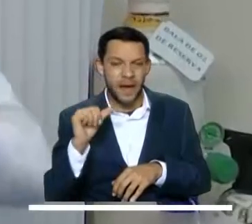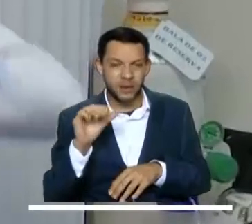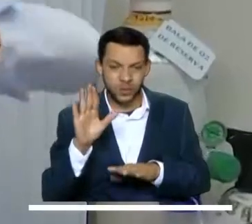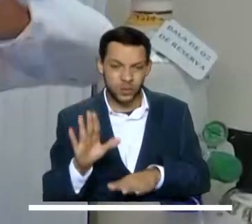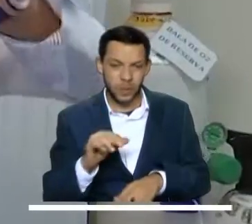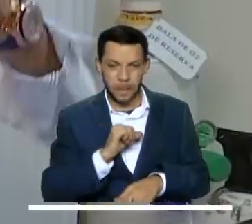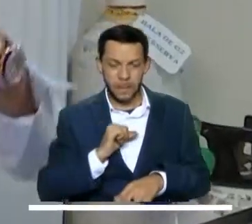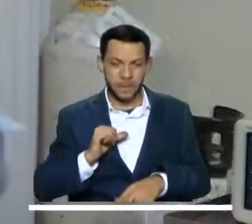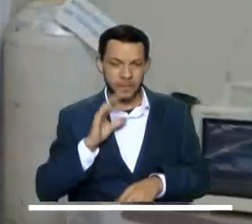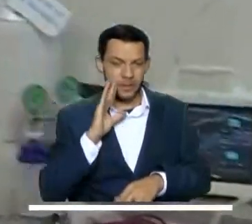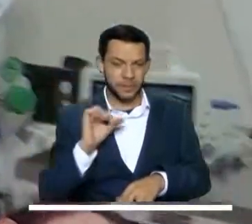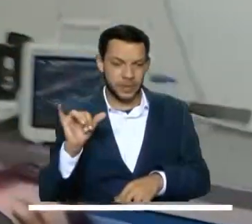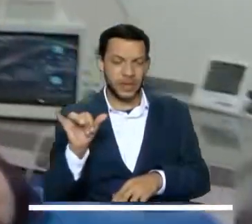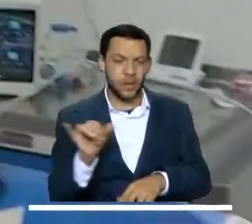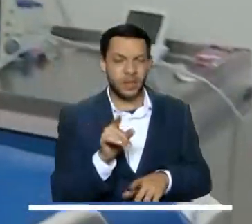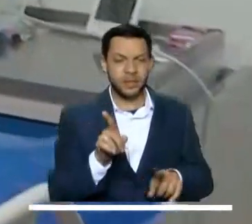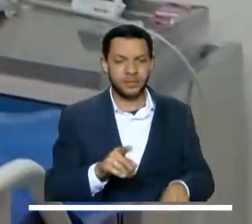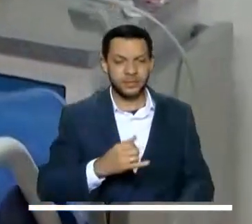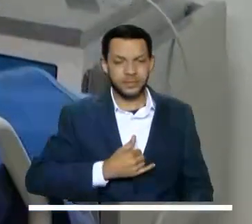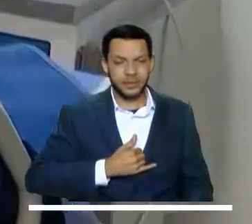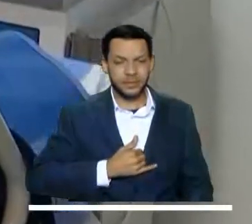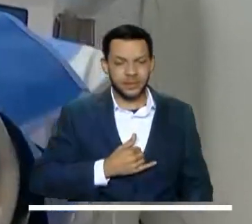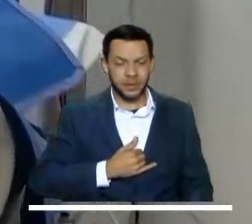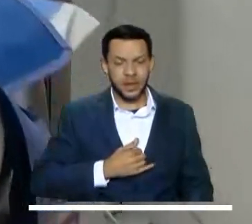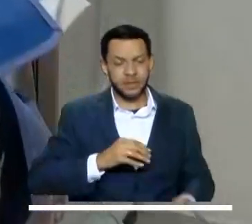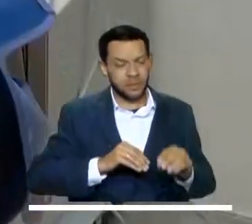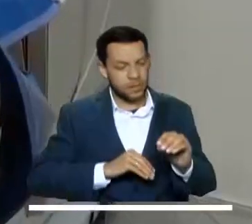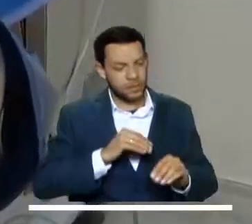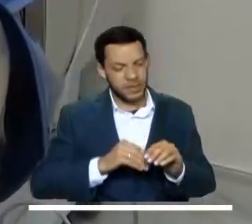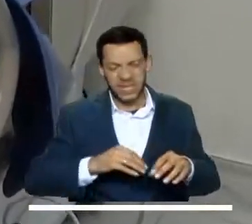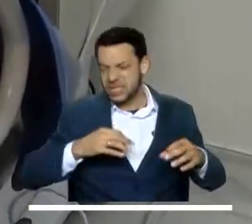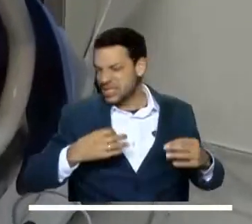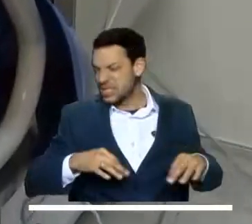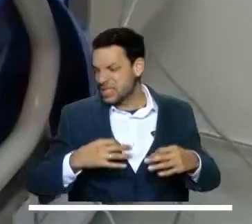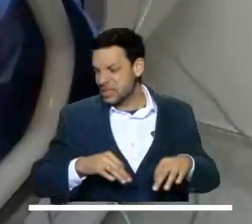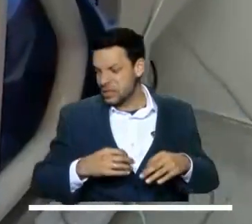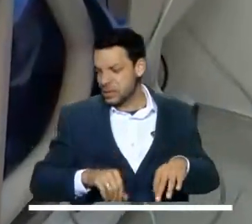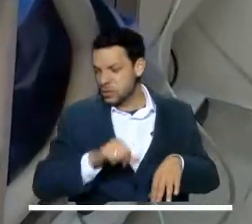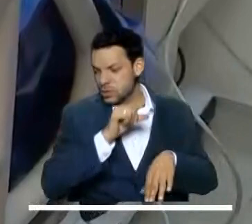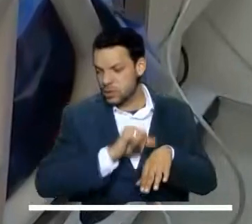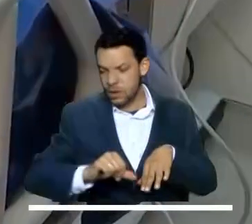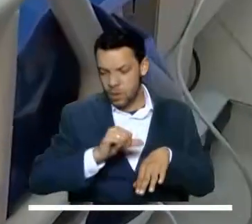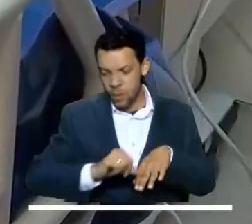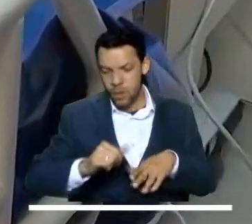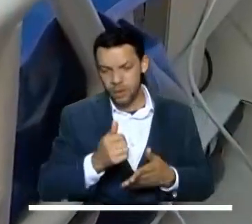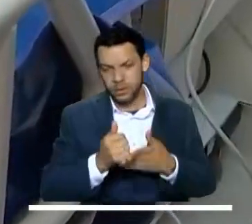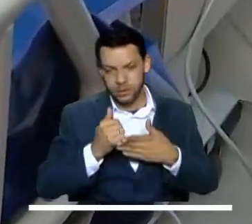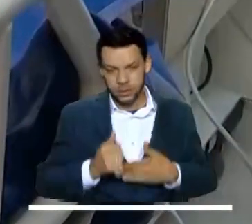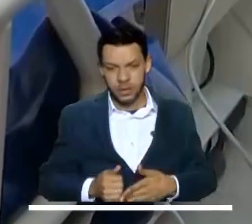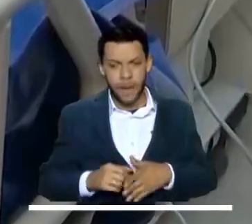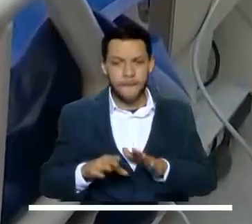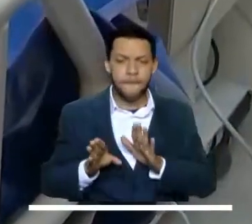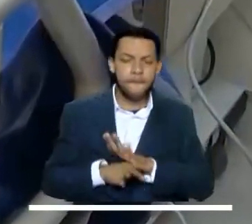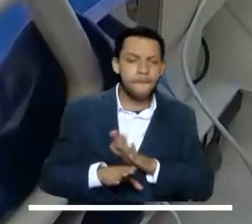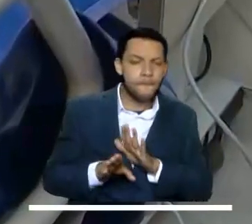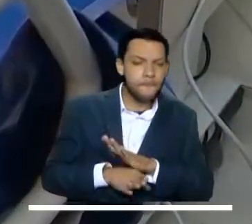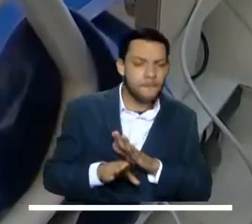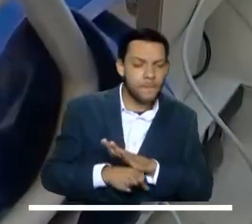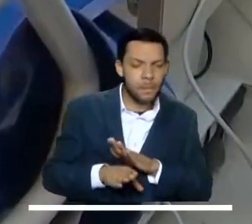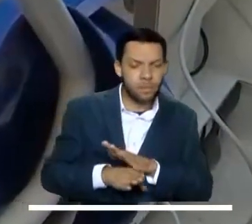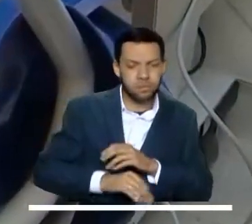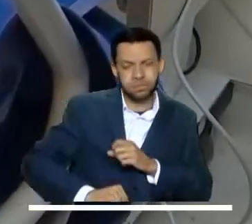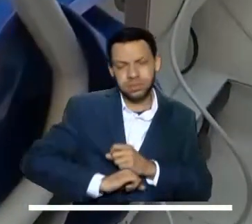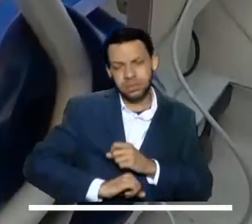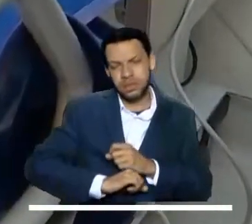tiempo, antes de que se vuelva una lesión invasiva. Y es un procedimiento que además no es costoso. Puede